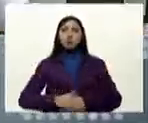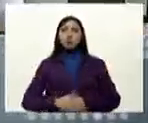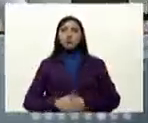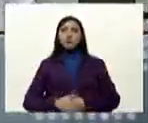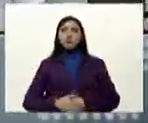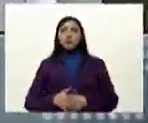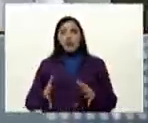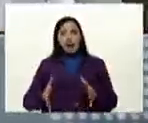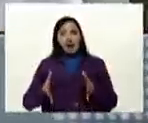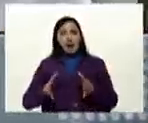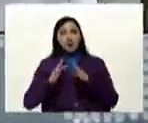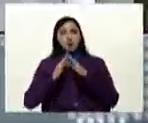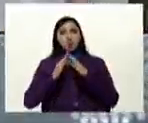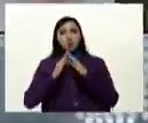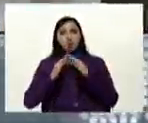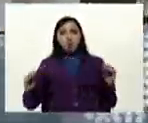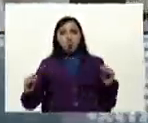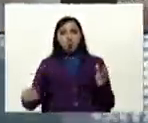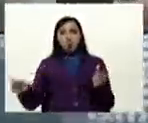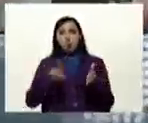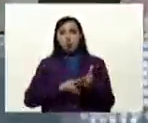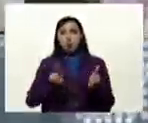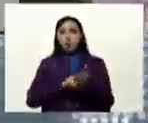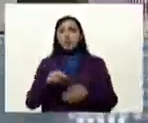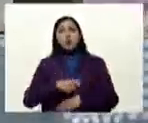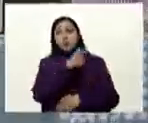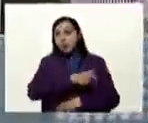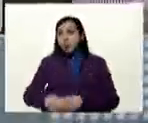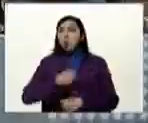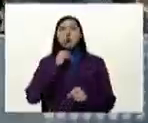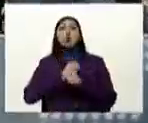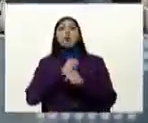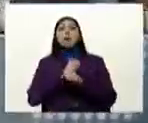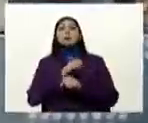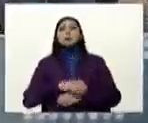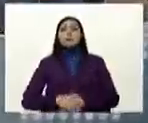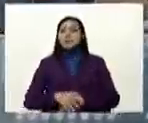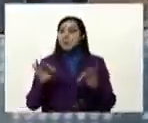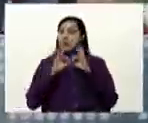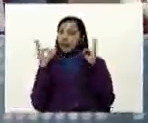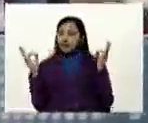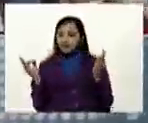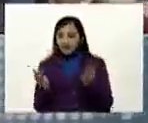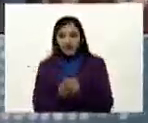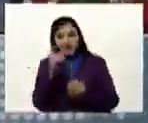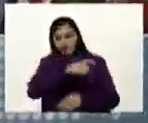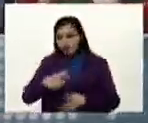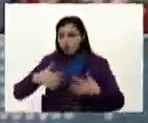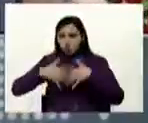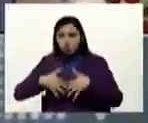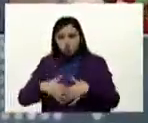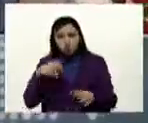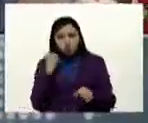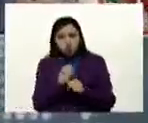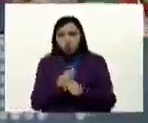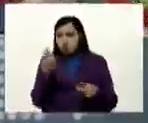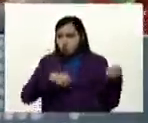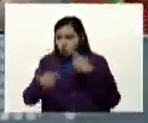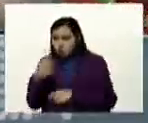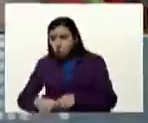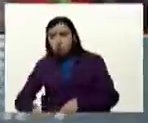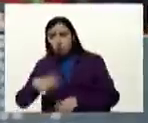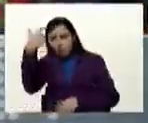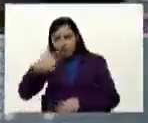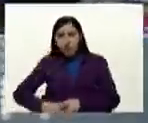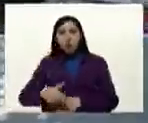Ganar-ganar. Ganar-ganar para el trabajador, la trabajadora, la familia, el empresario, el comerciante.